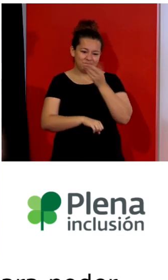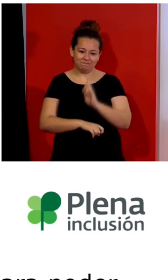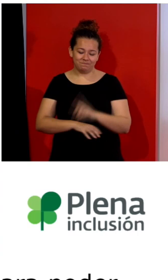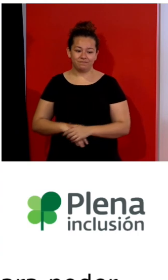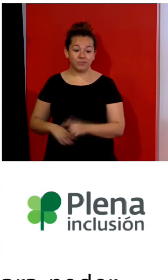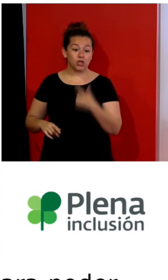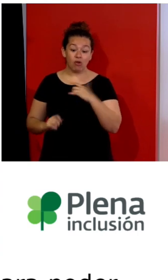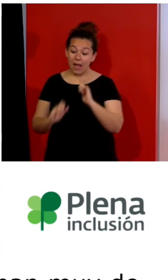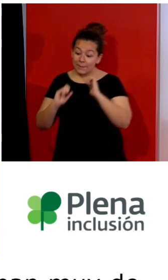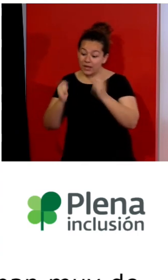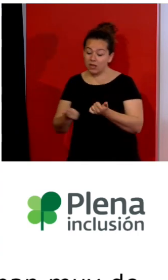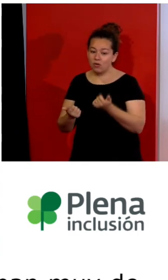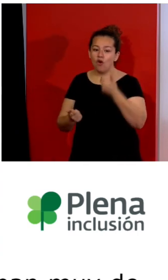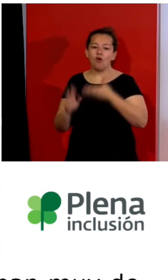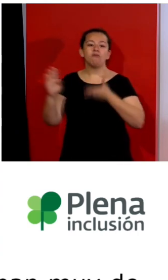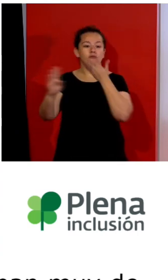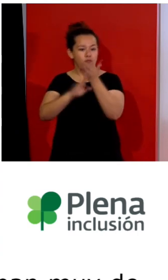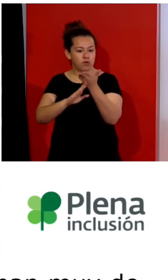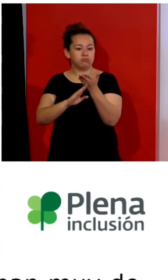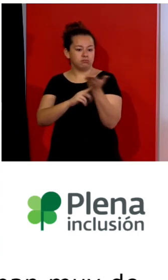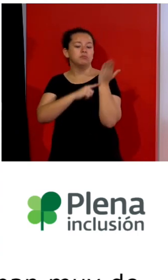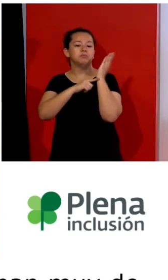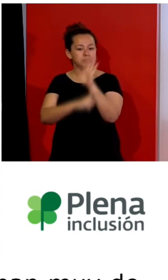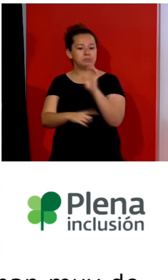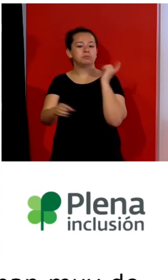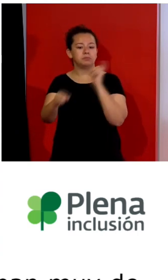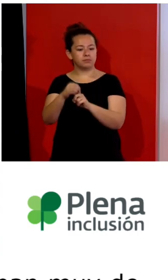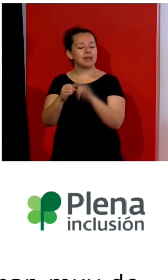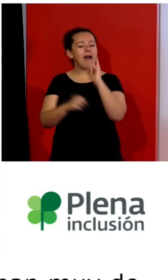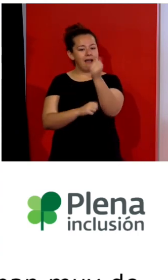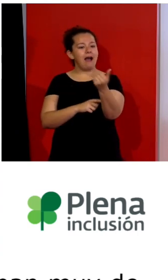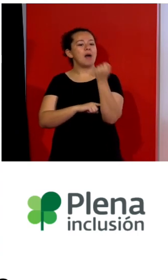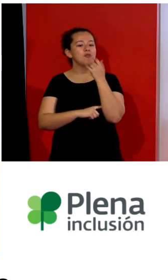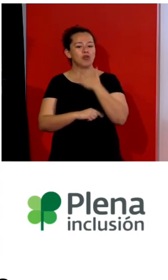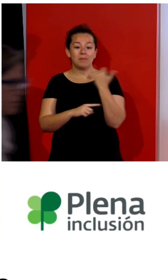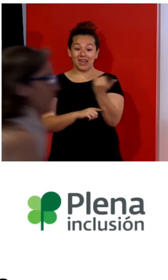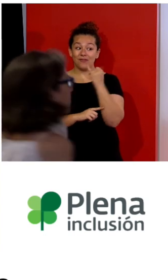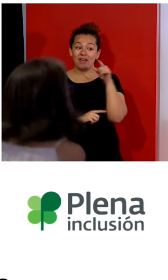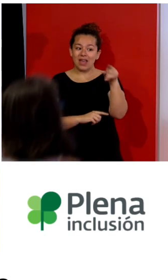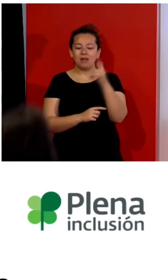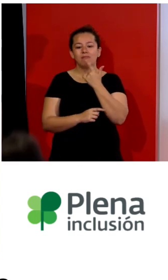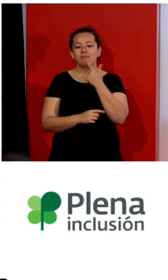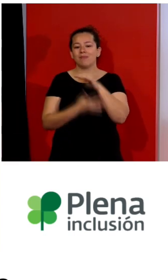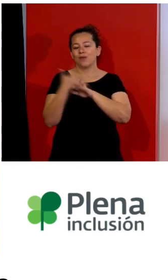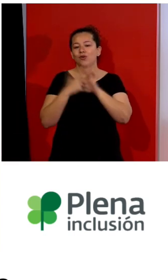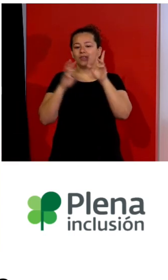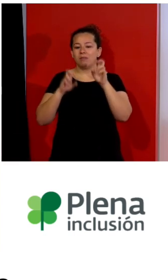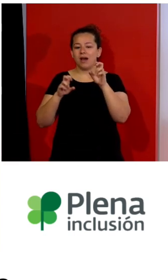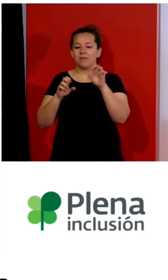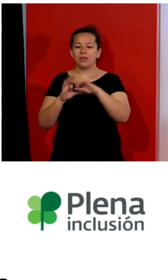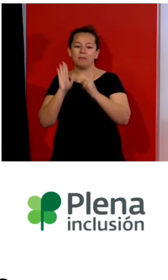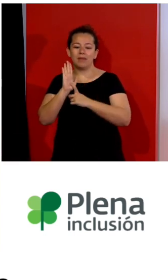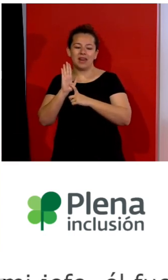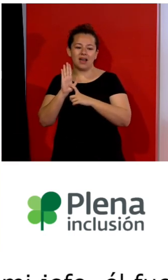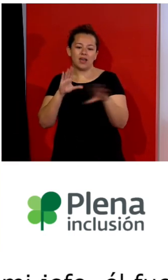Yo al principio, cuando fui a presentarme, solo tenía el apoyo de mi jefe. Él fue quien me habló de FADENGA, Plena Inclusión